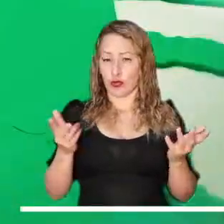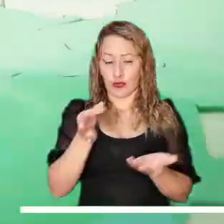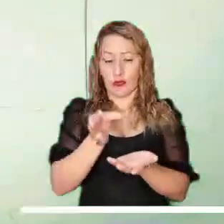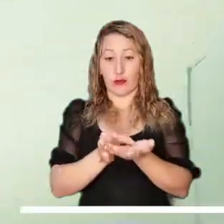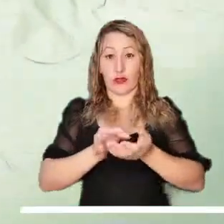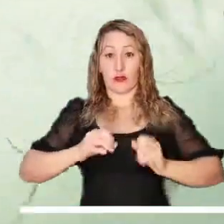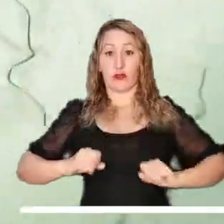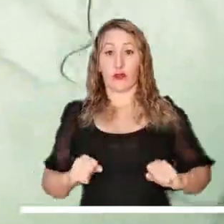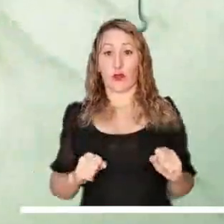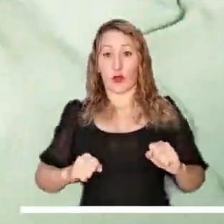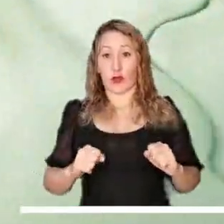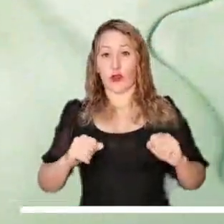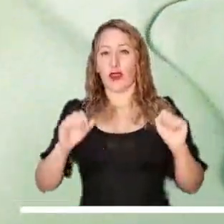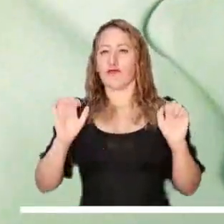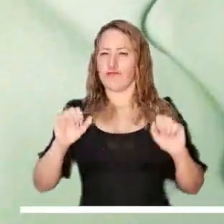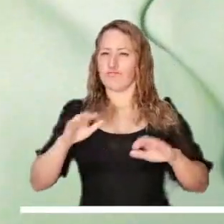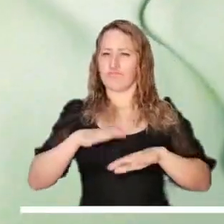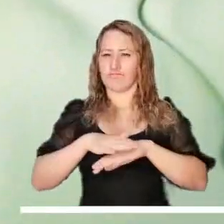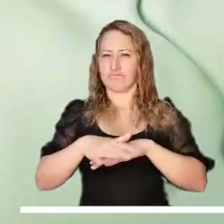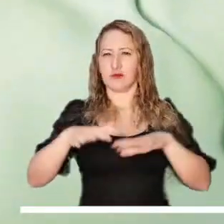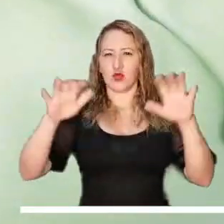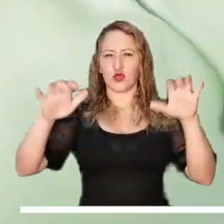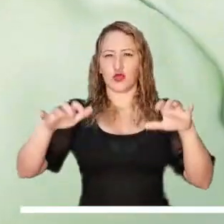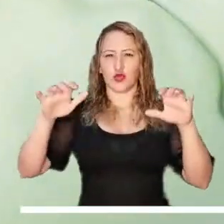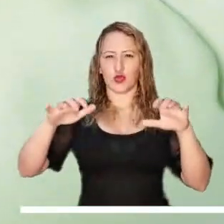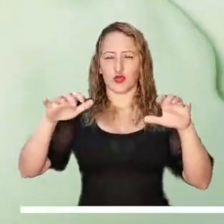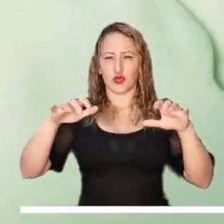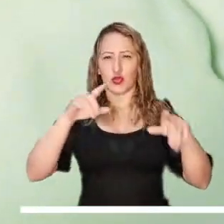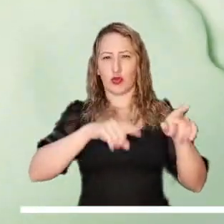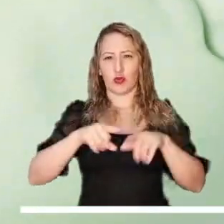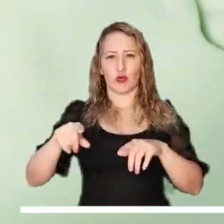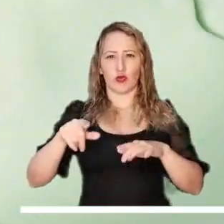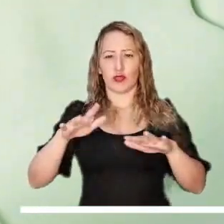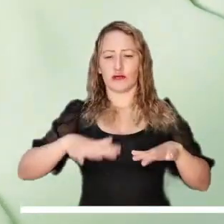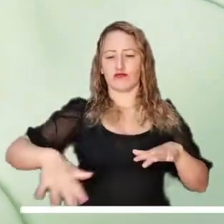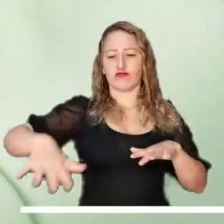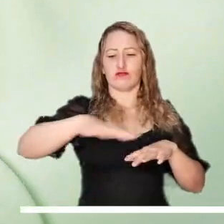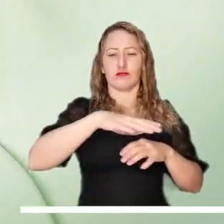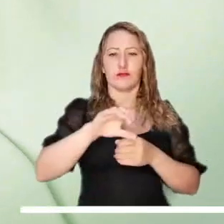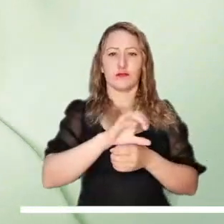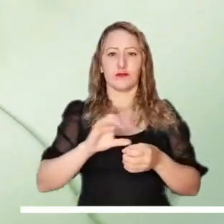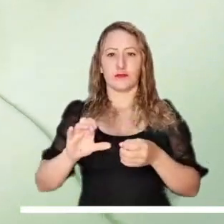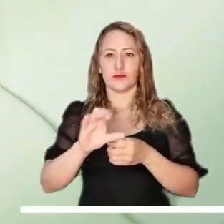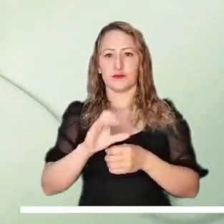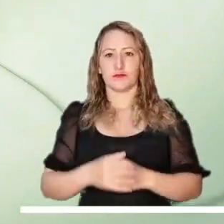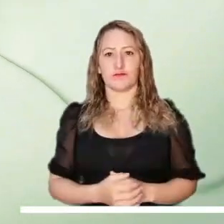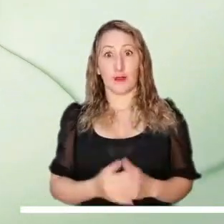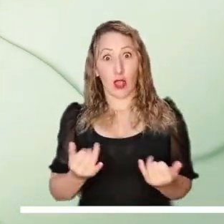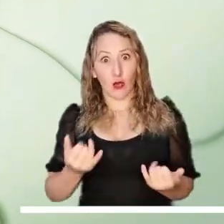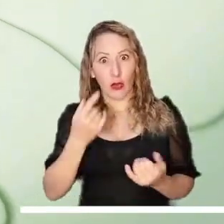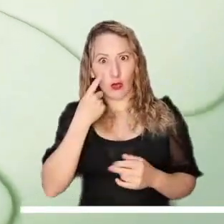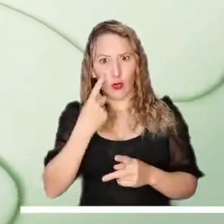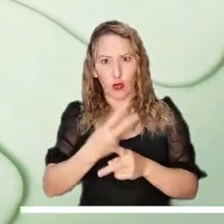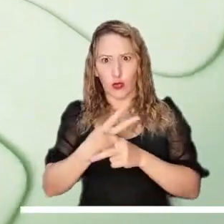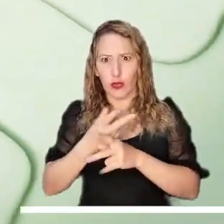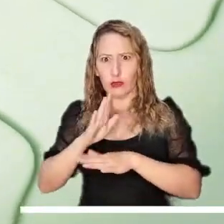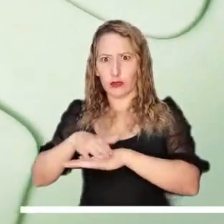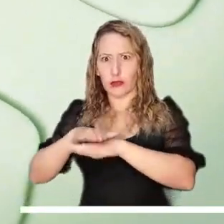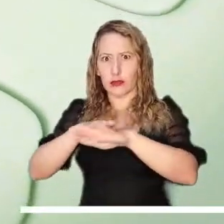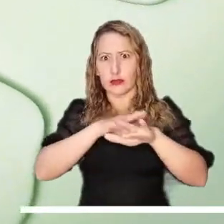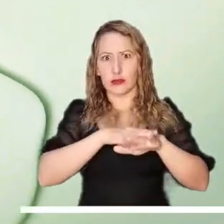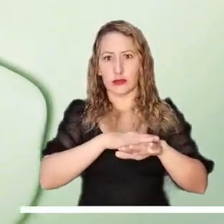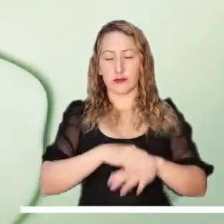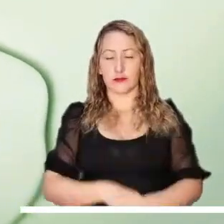parcialmente nublado en el área. Finalmente, la nubosidad parcial prevista en la capital podría llegar acompañada de lluvias ligeras